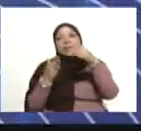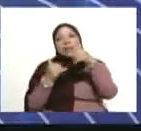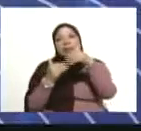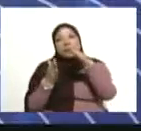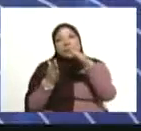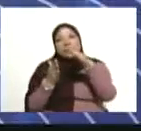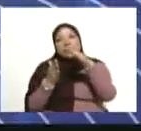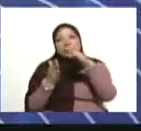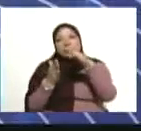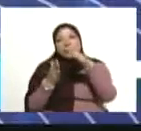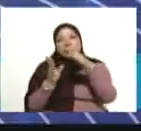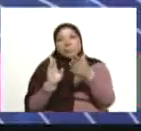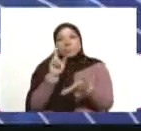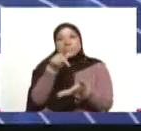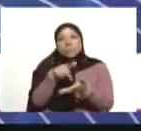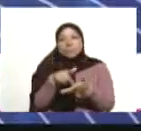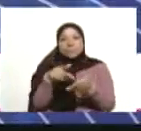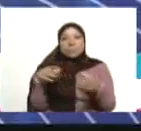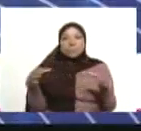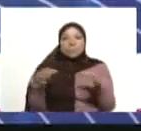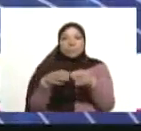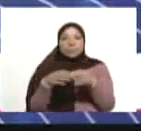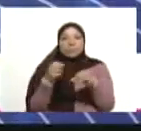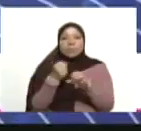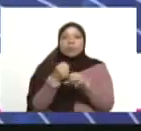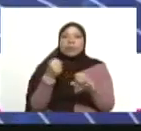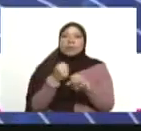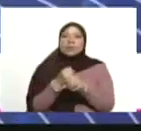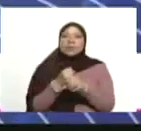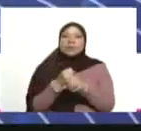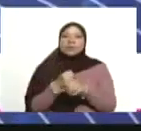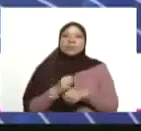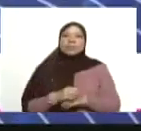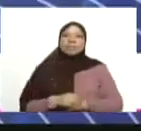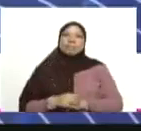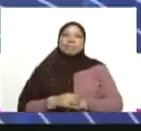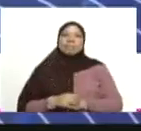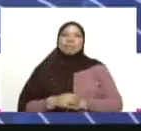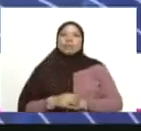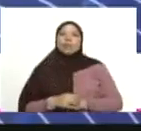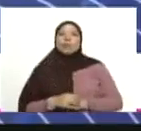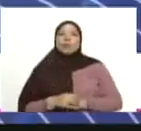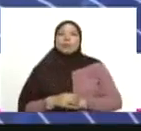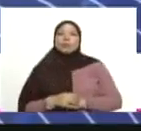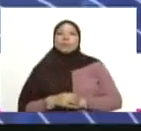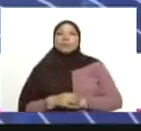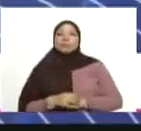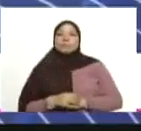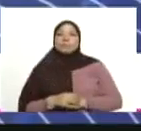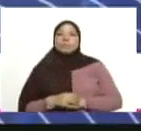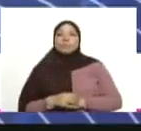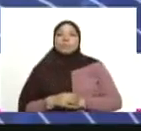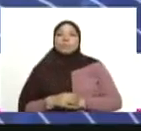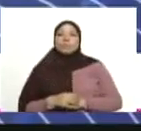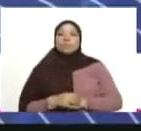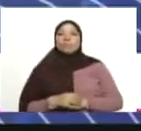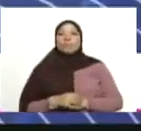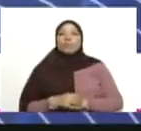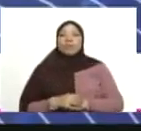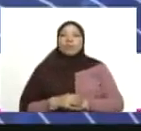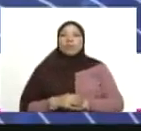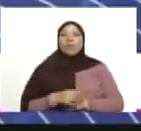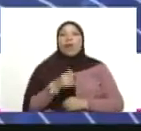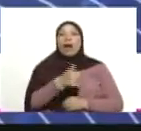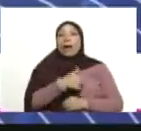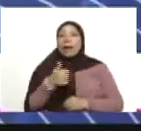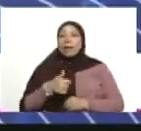Elena de Guairén. Por supuesto, ante la invisibilización, cada uno de